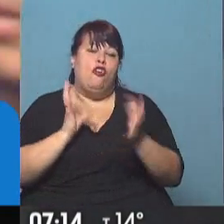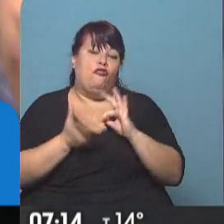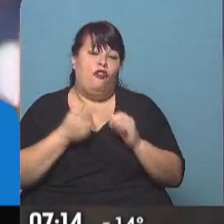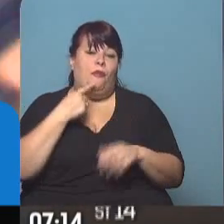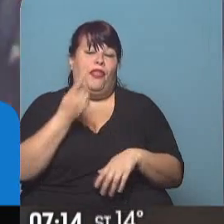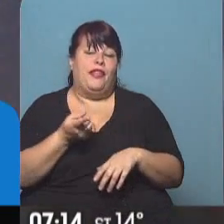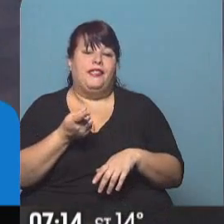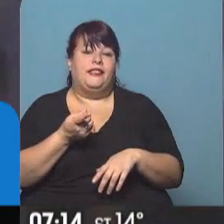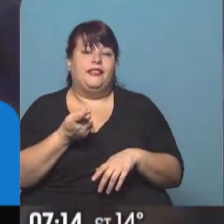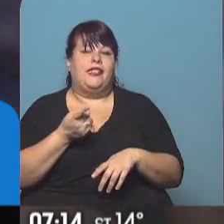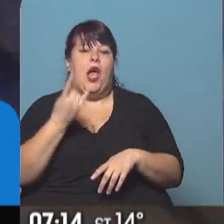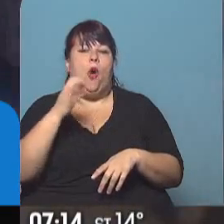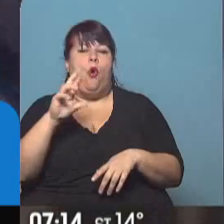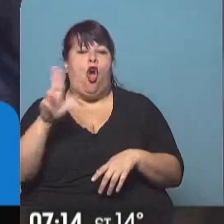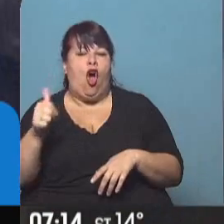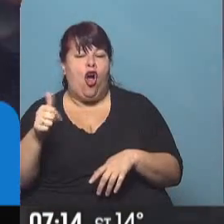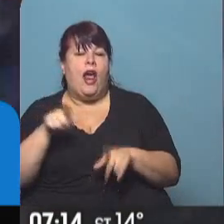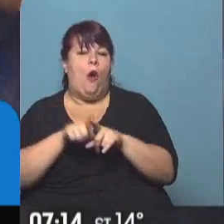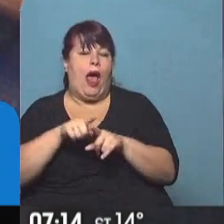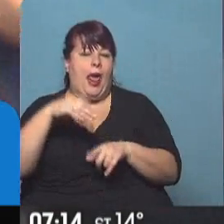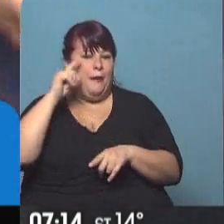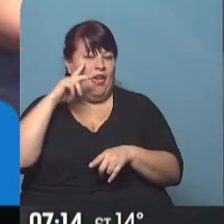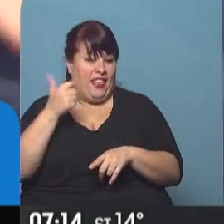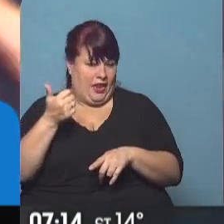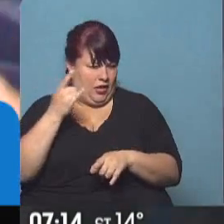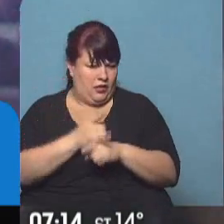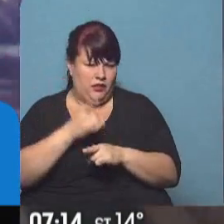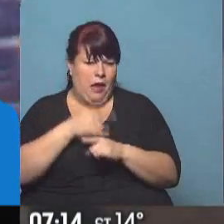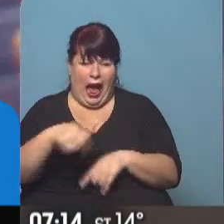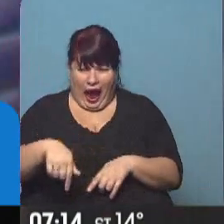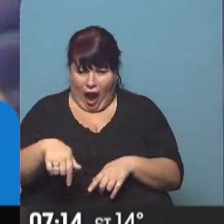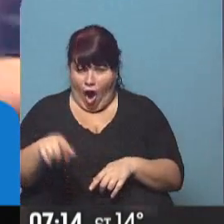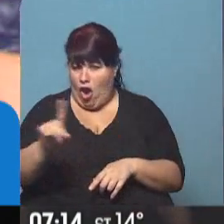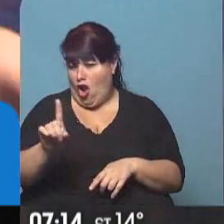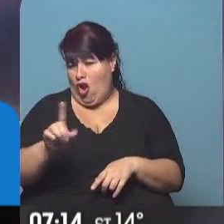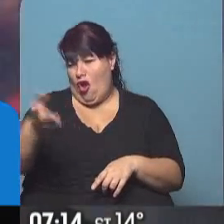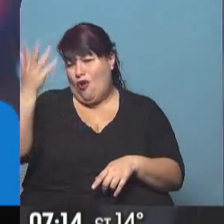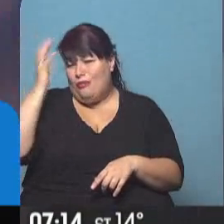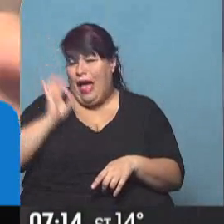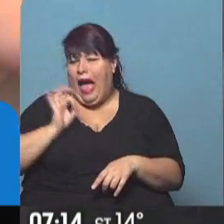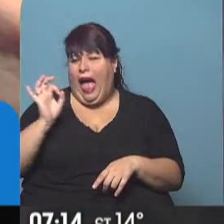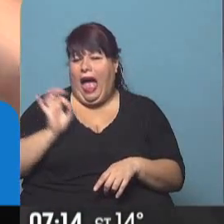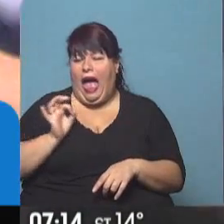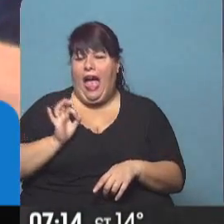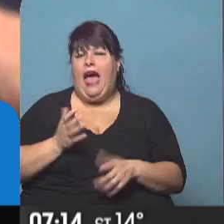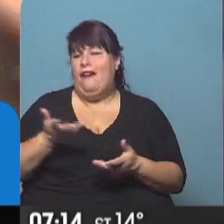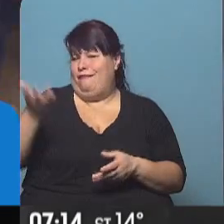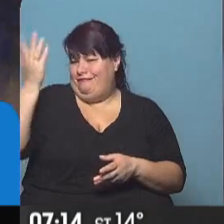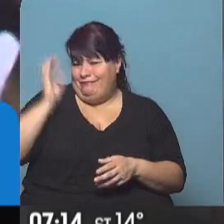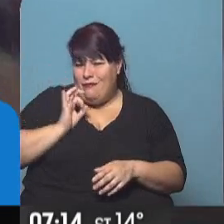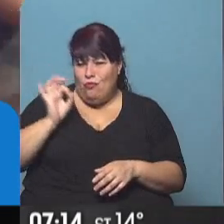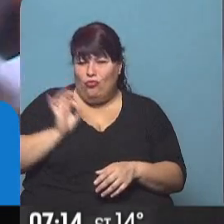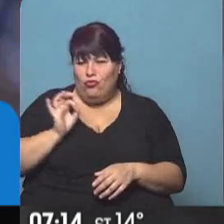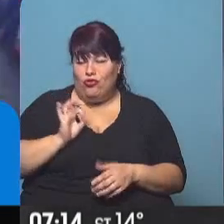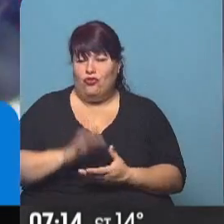hablaban del factor walk la de un factor pata mina siempre bueno ahora hace años hace muchísimos